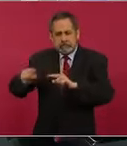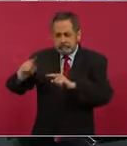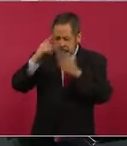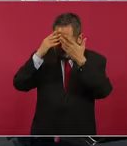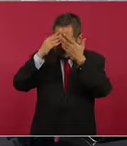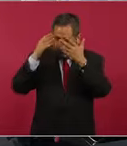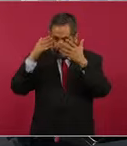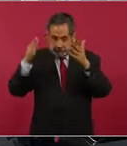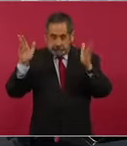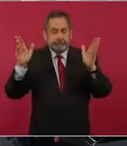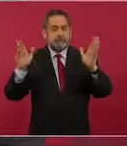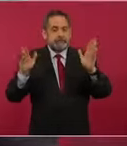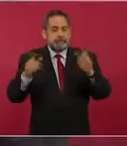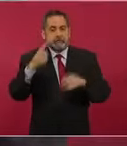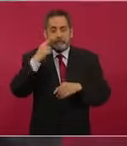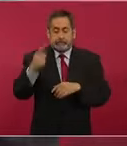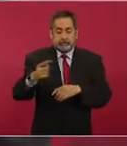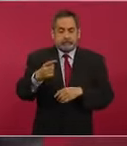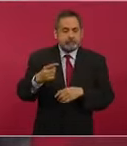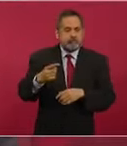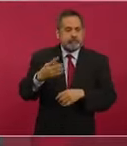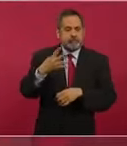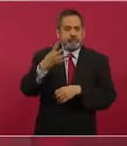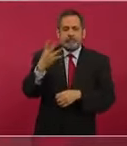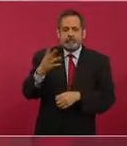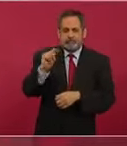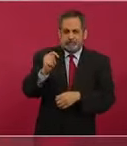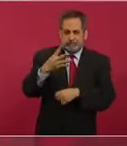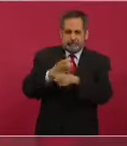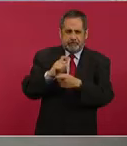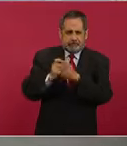Cuarta Transformación es una revolución de las conciencias.